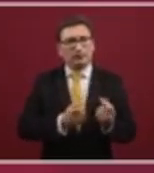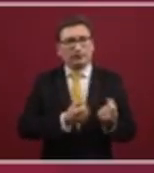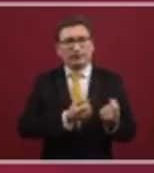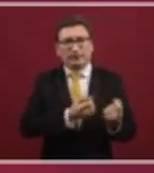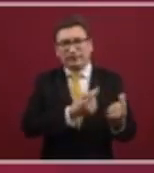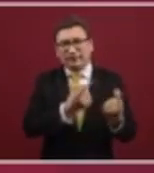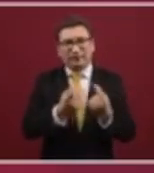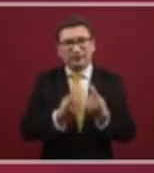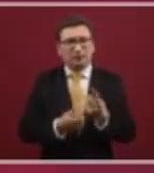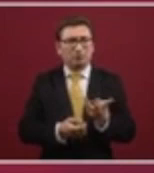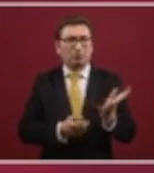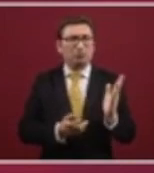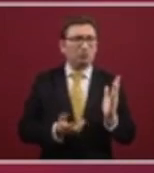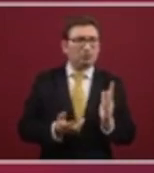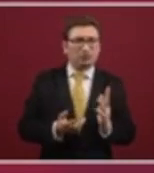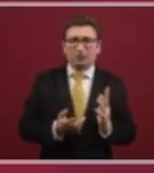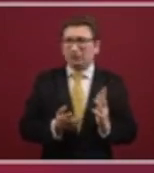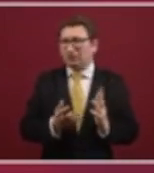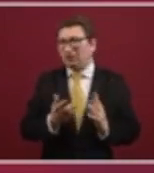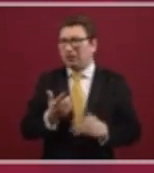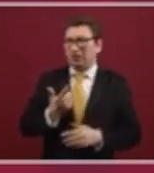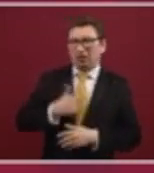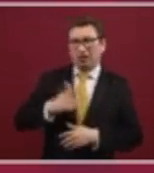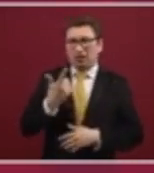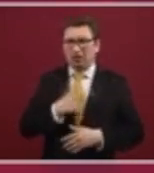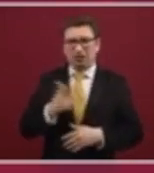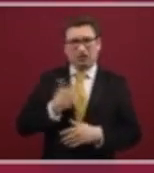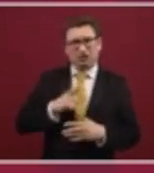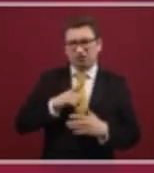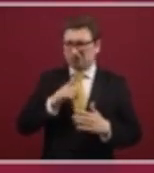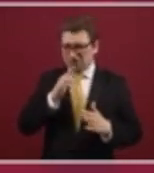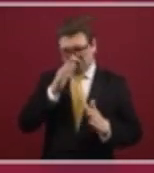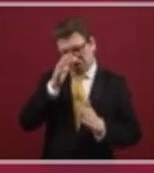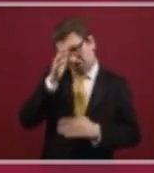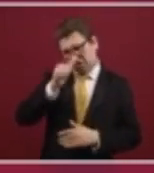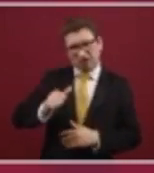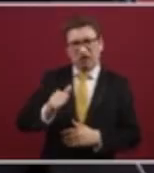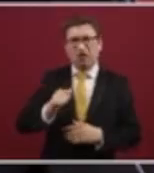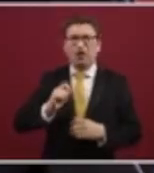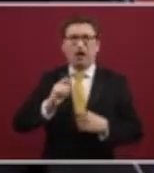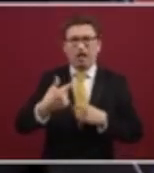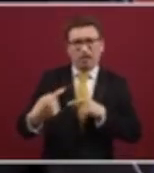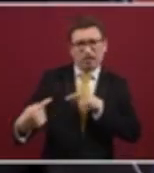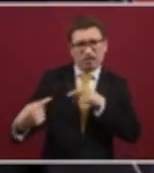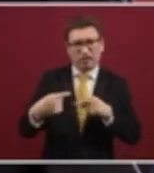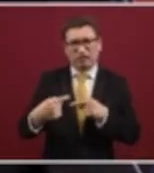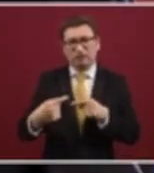no nos ponemos de acuerdo o tenemos posturas distintas.